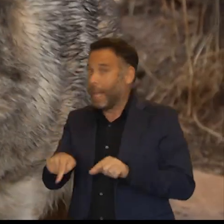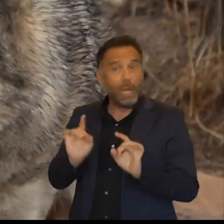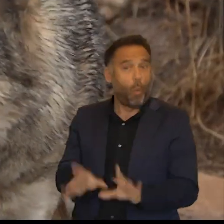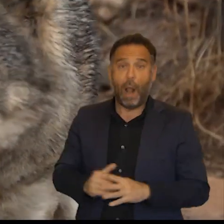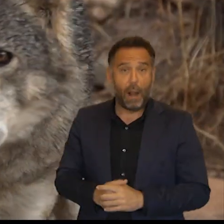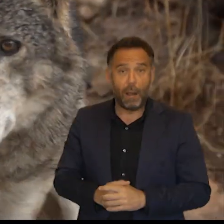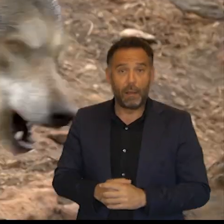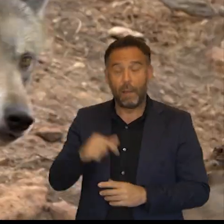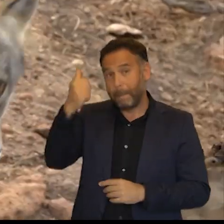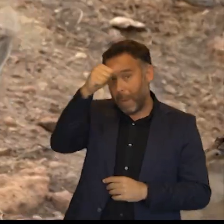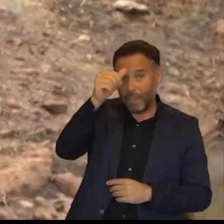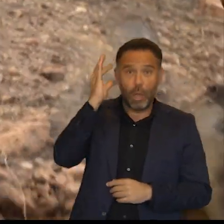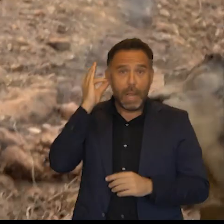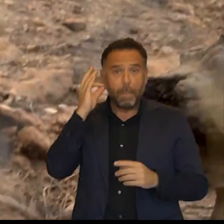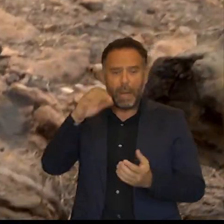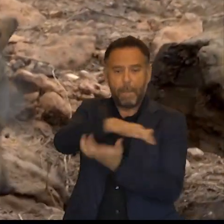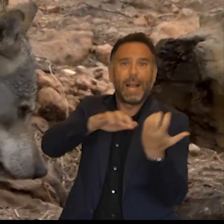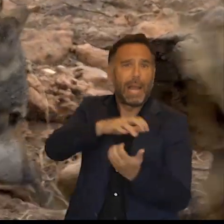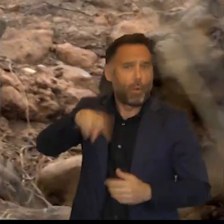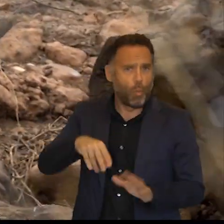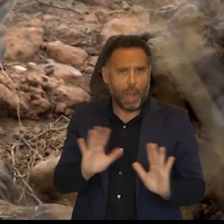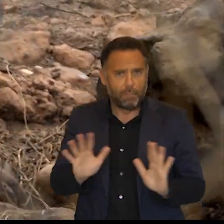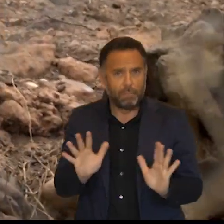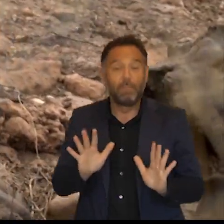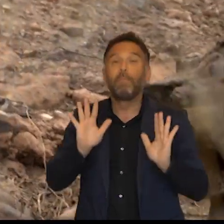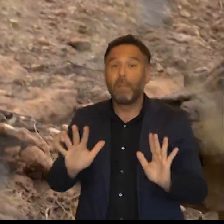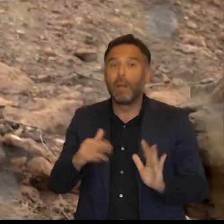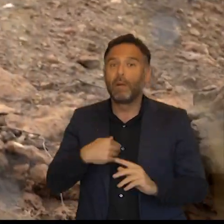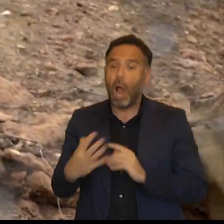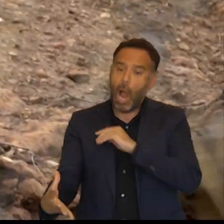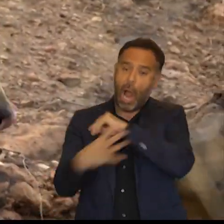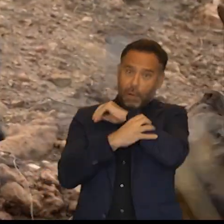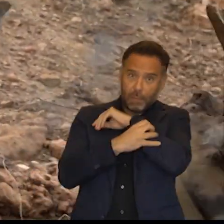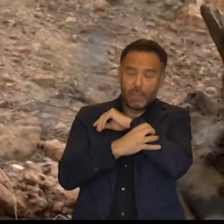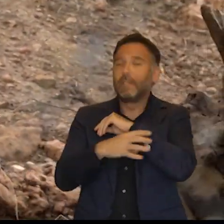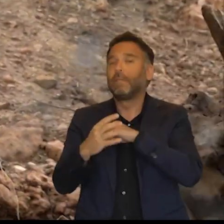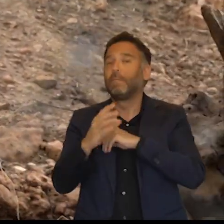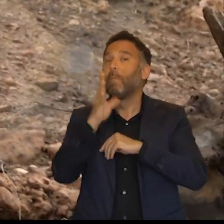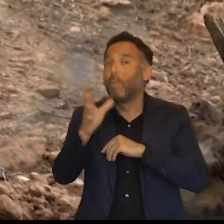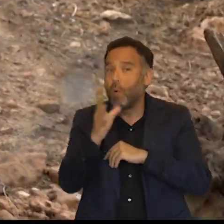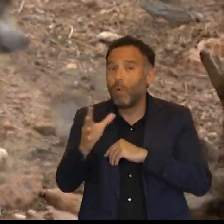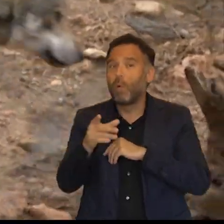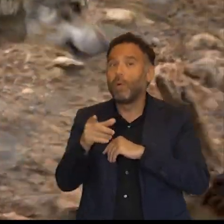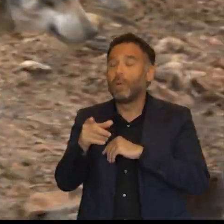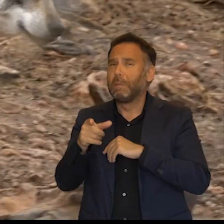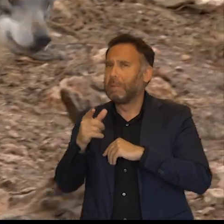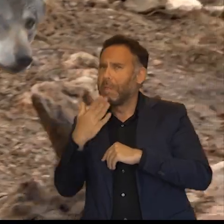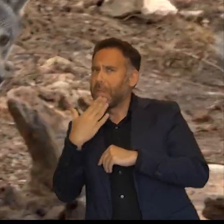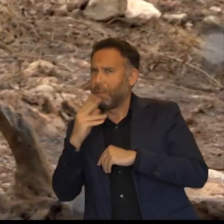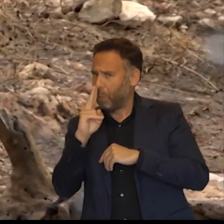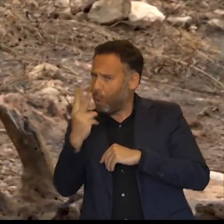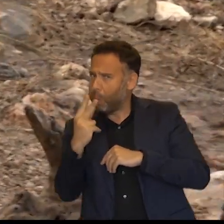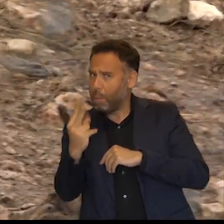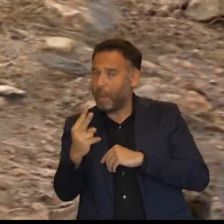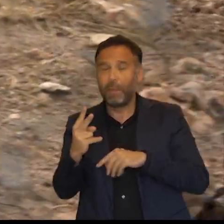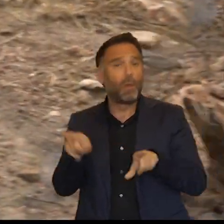y hembra no se pelean y me atacaban especialmente cuando tienen sobre 2 años y medio, es la última pubertad.